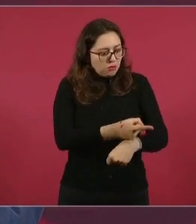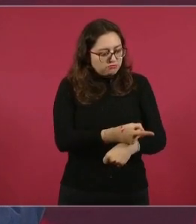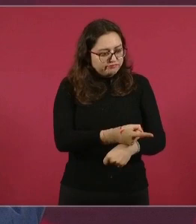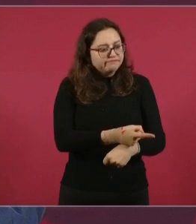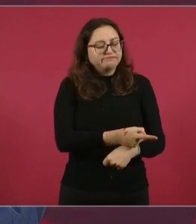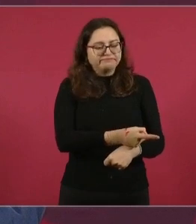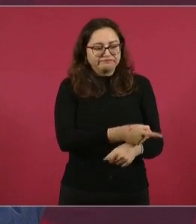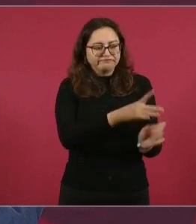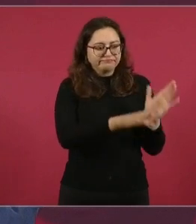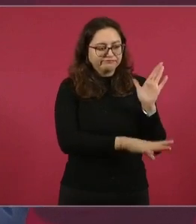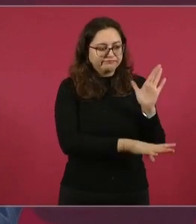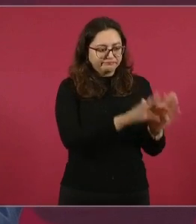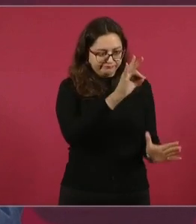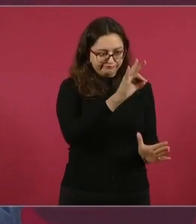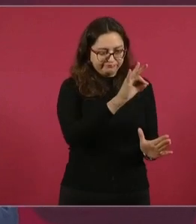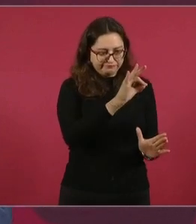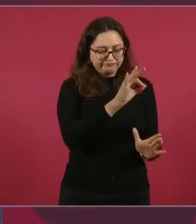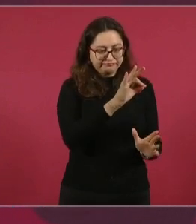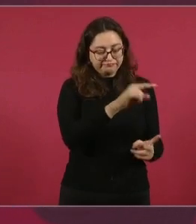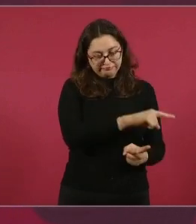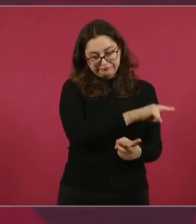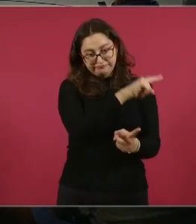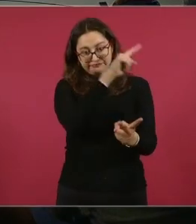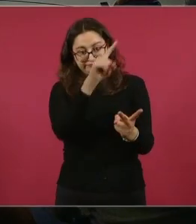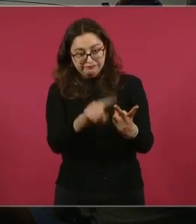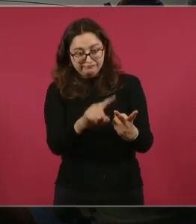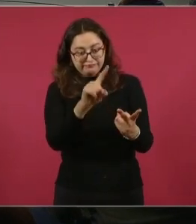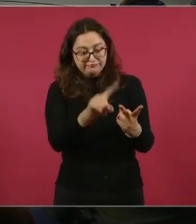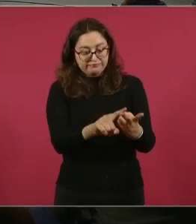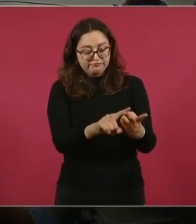Y luego me toca